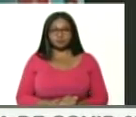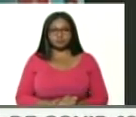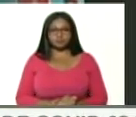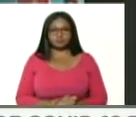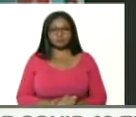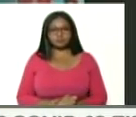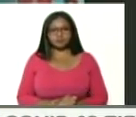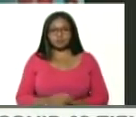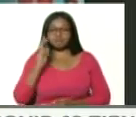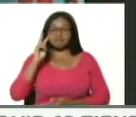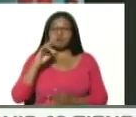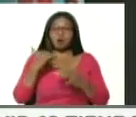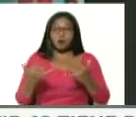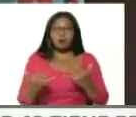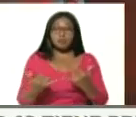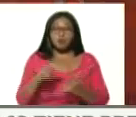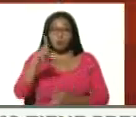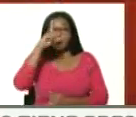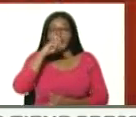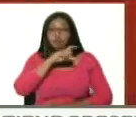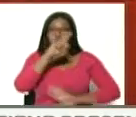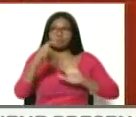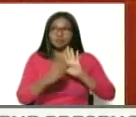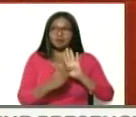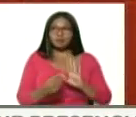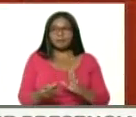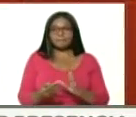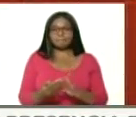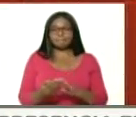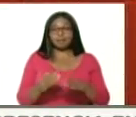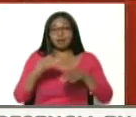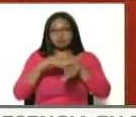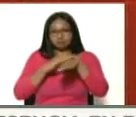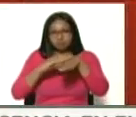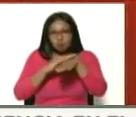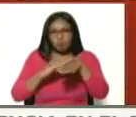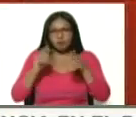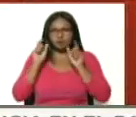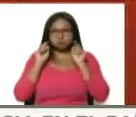Precisamente un año tenemos, con su permiso me voy a quitar el tapaboca.